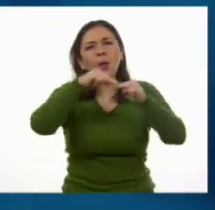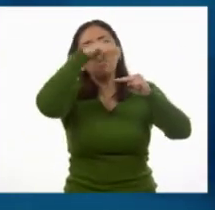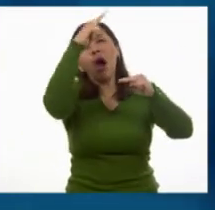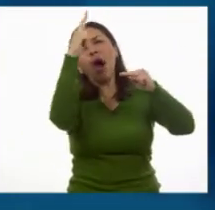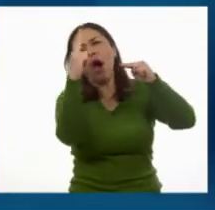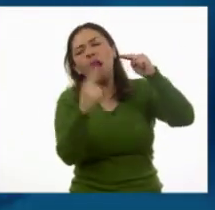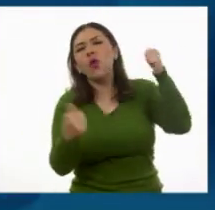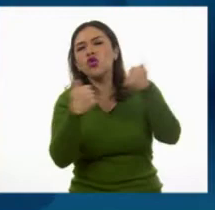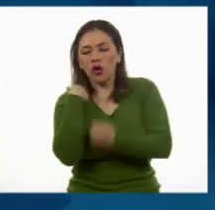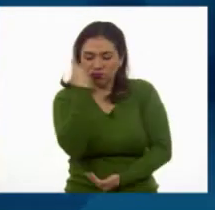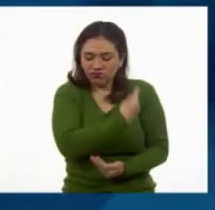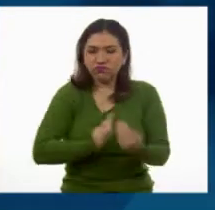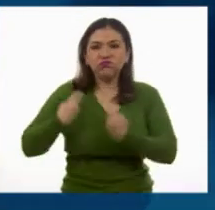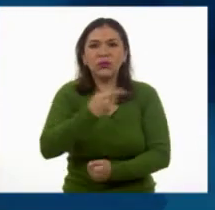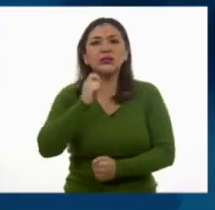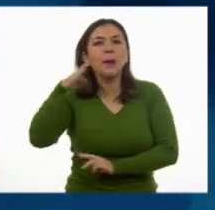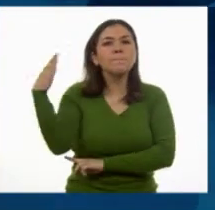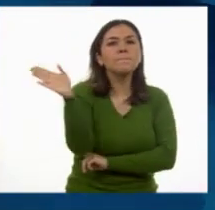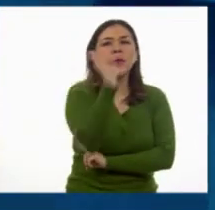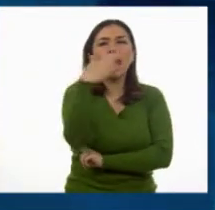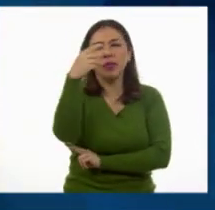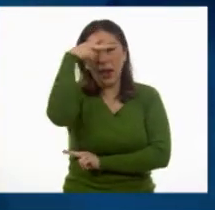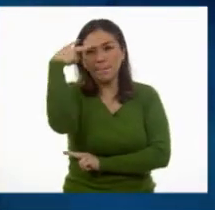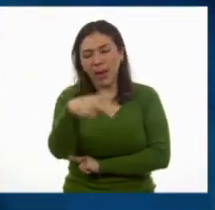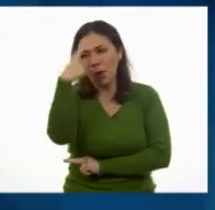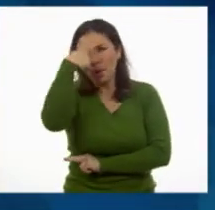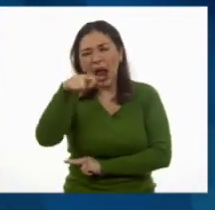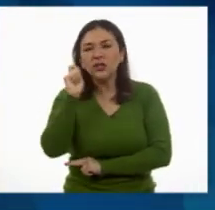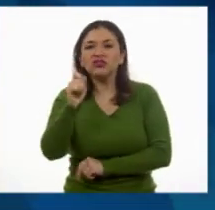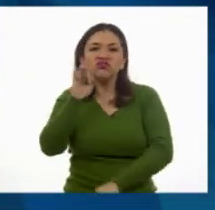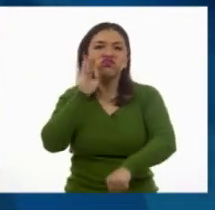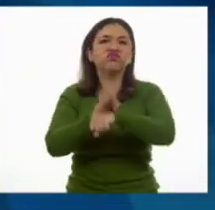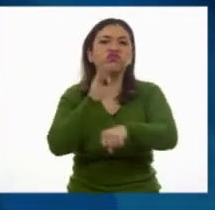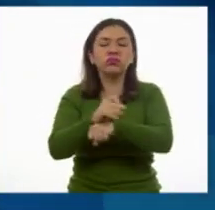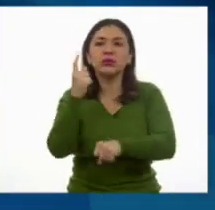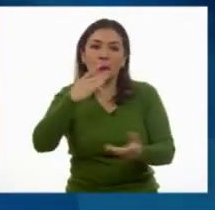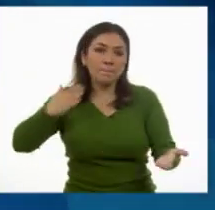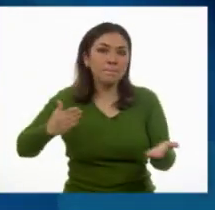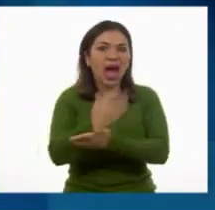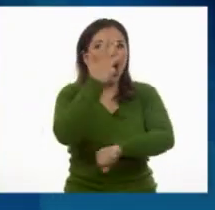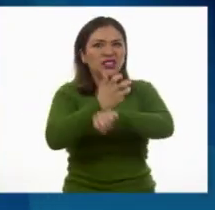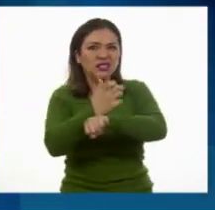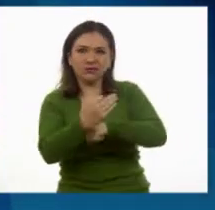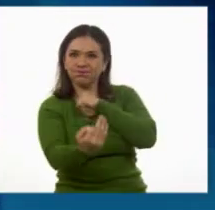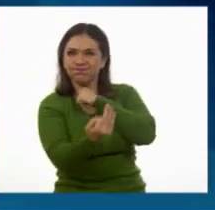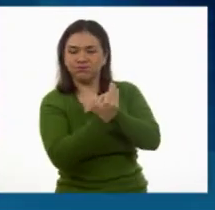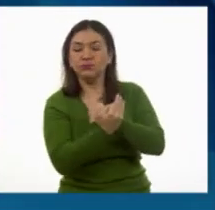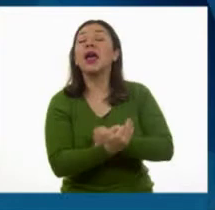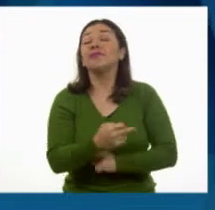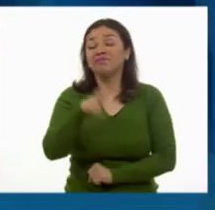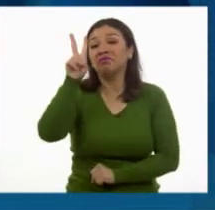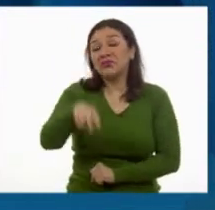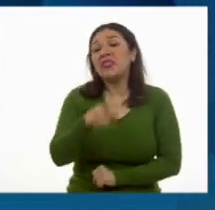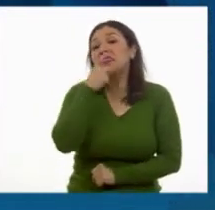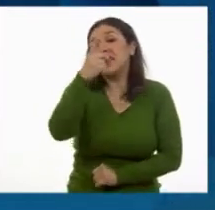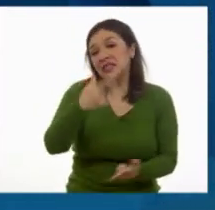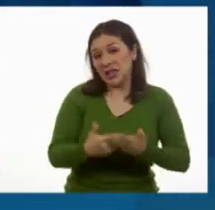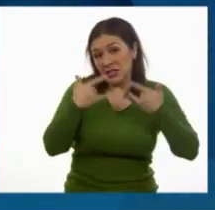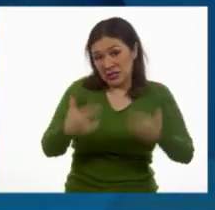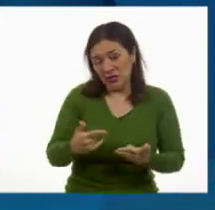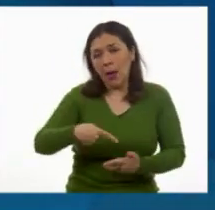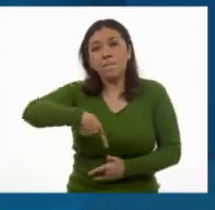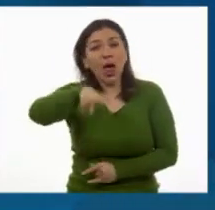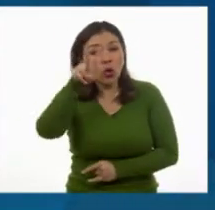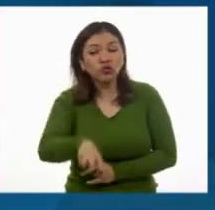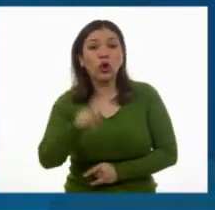vacío envuelto en la bandera de México para, pues según yo, era para defenderla de los invasores, ¿no? Así es. Eso es lo que cuenta la historia. La verdad